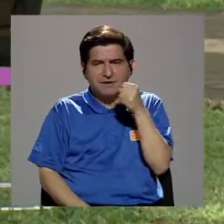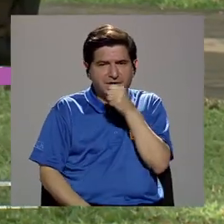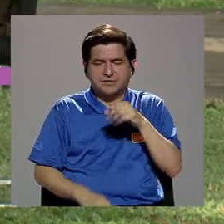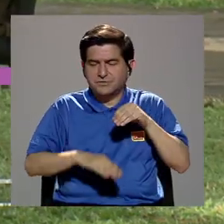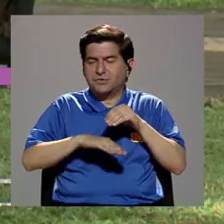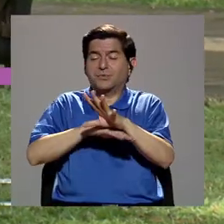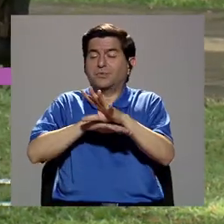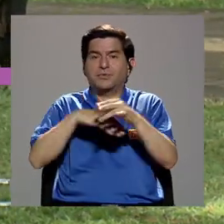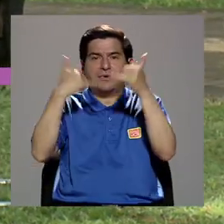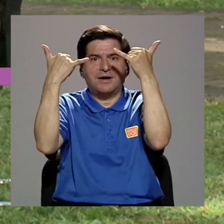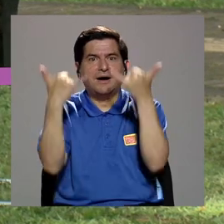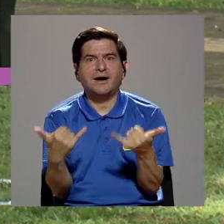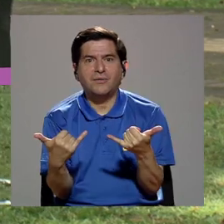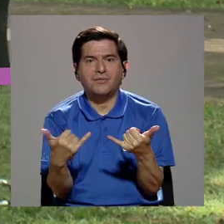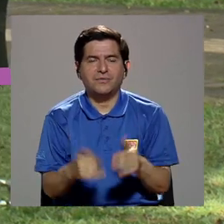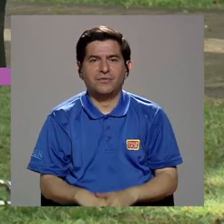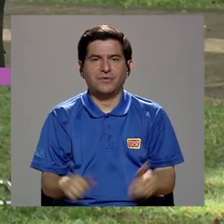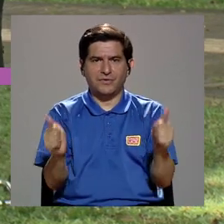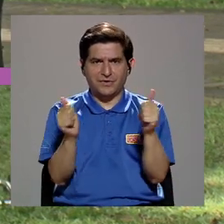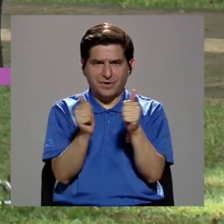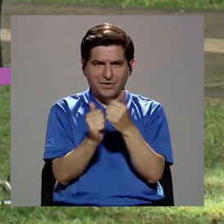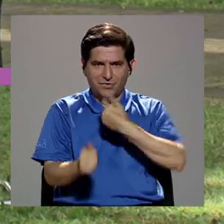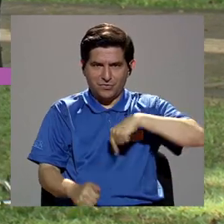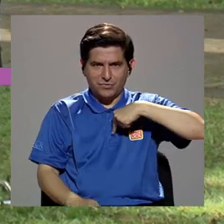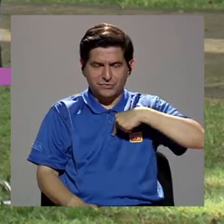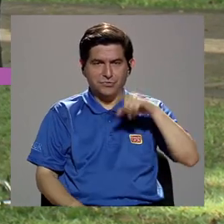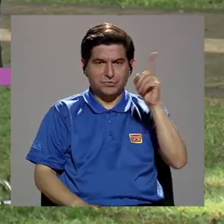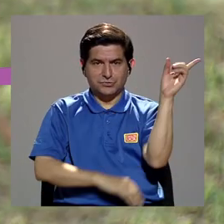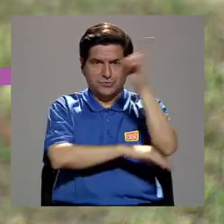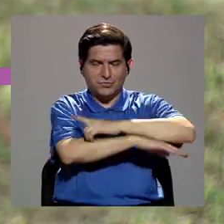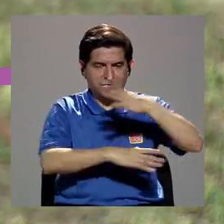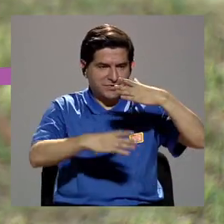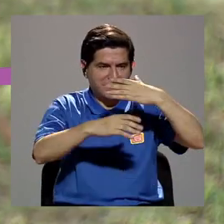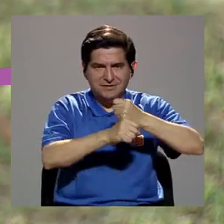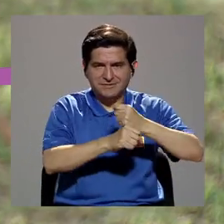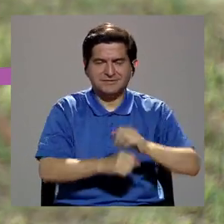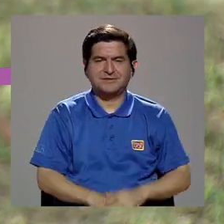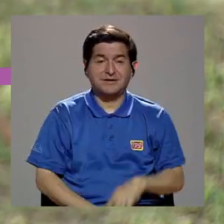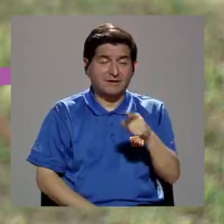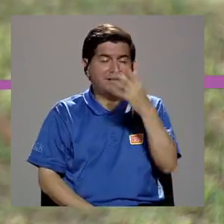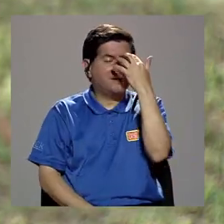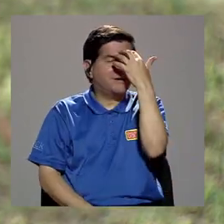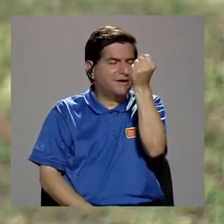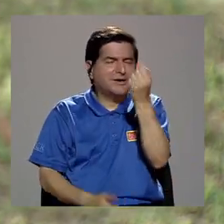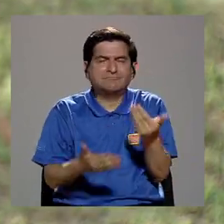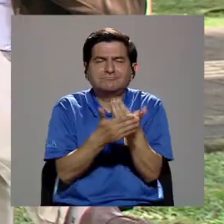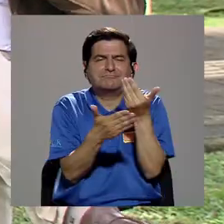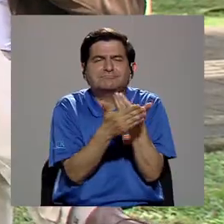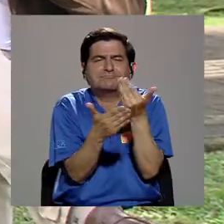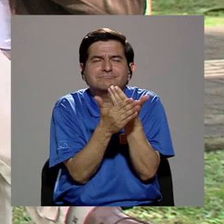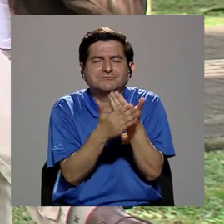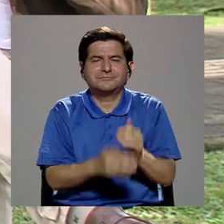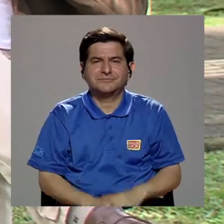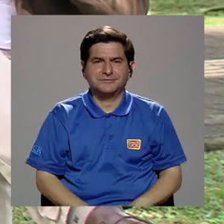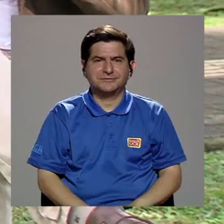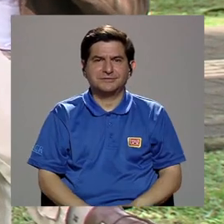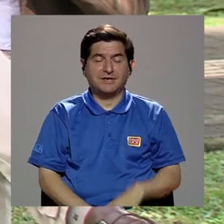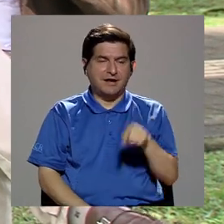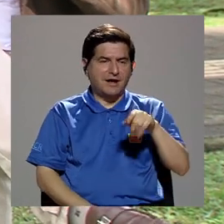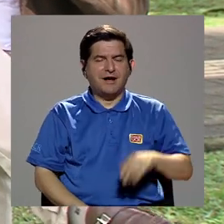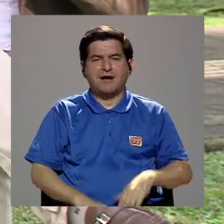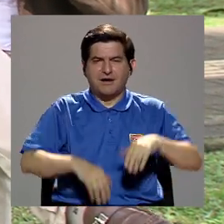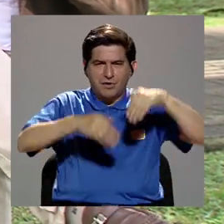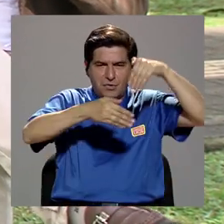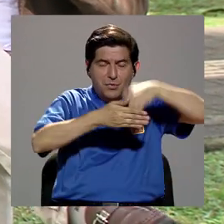canciones que nos inspiran. Y ahora lo estamos haciendo a través de lo que hicimos a lo largo del día. Y entonces esa memoria reciente